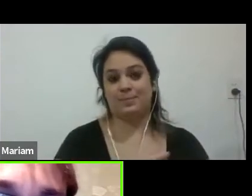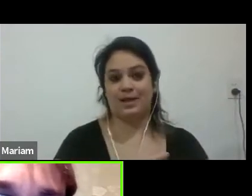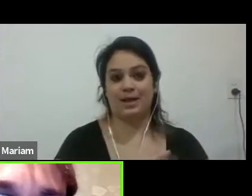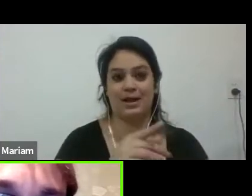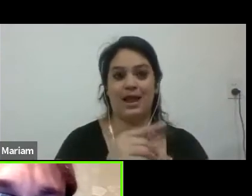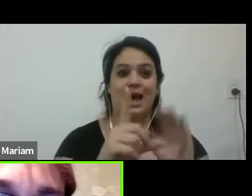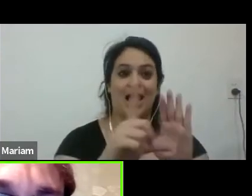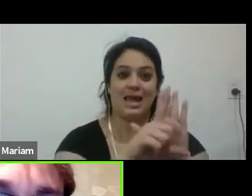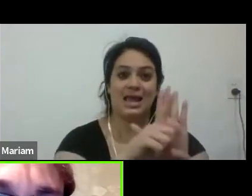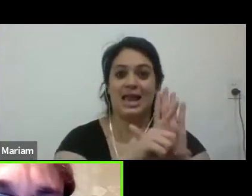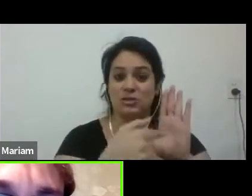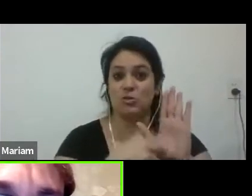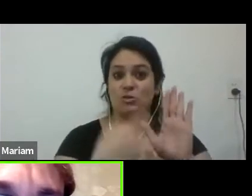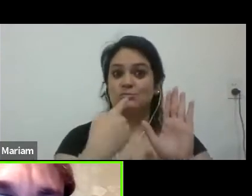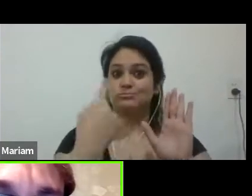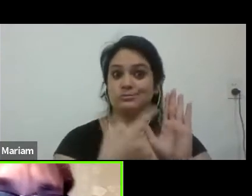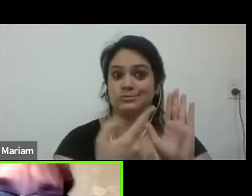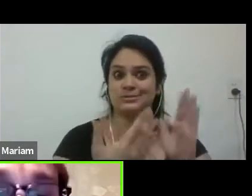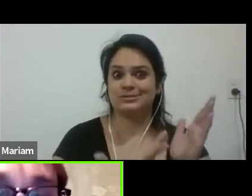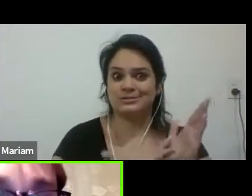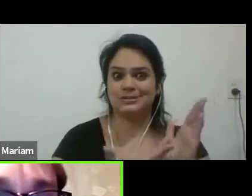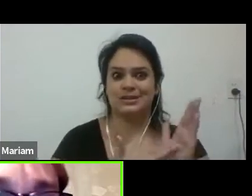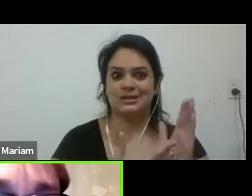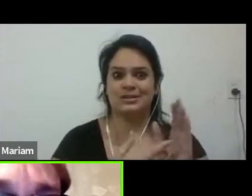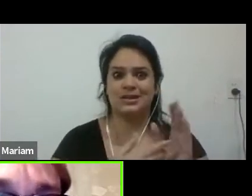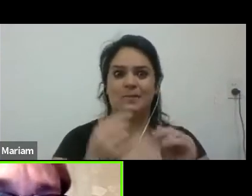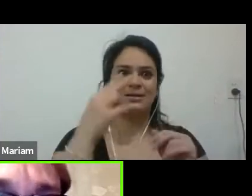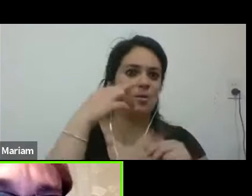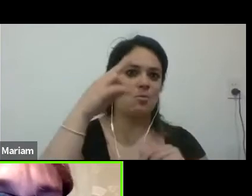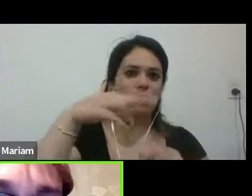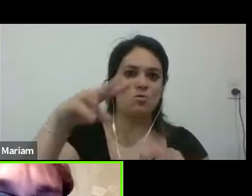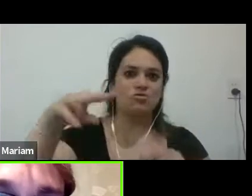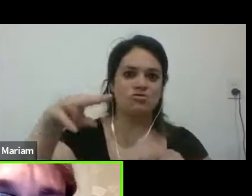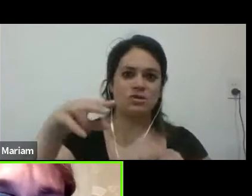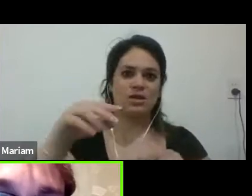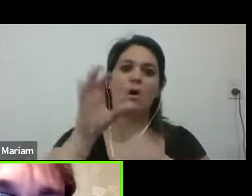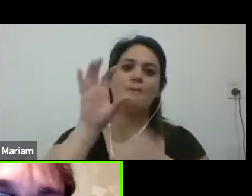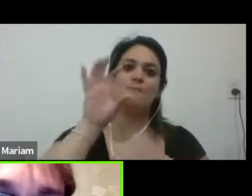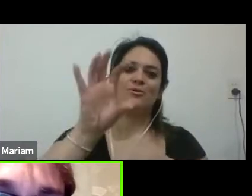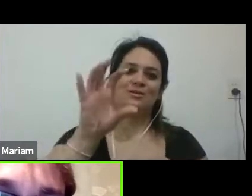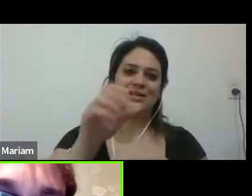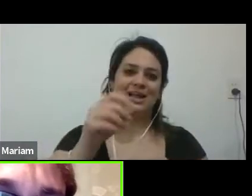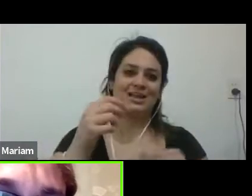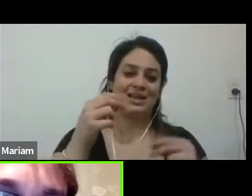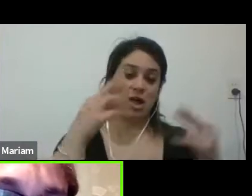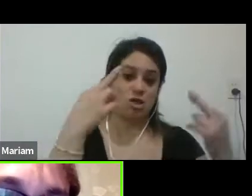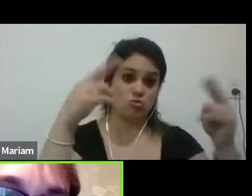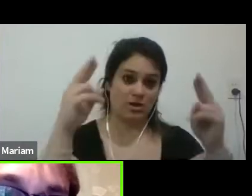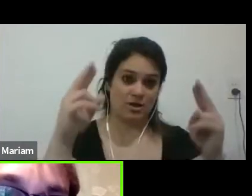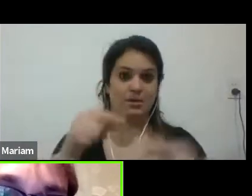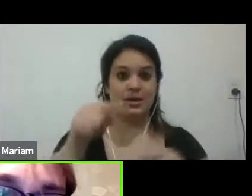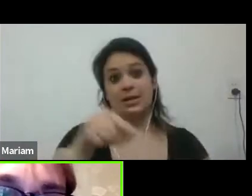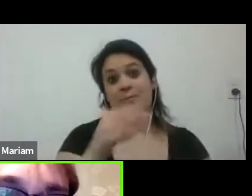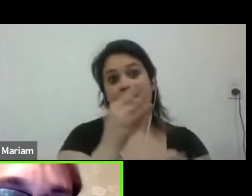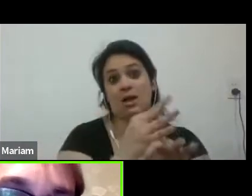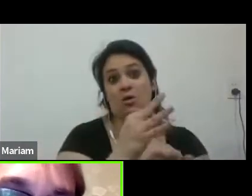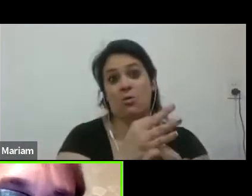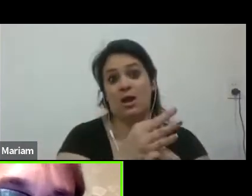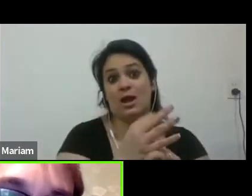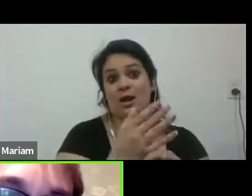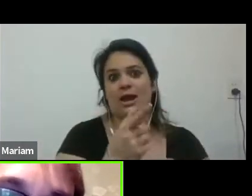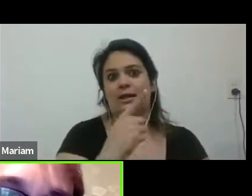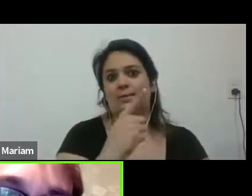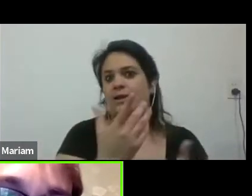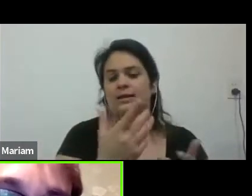legislatura como el museo provincial del turismo y con la filosofía de hacer escuela a cada metro de escuela esto